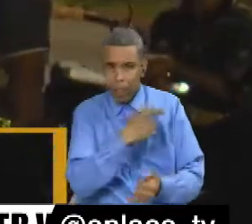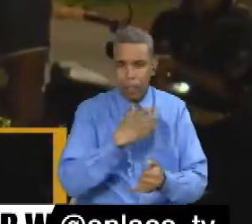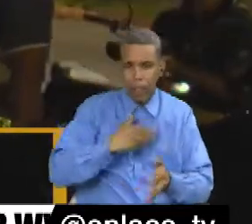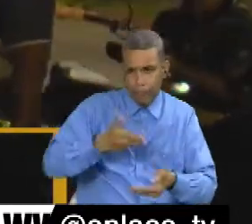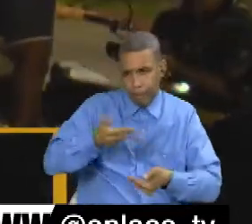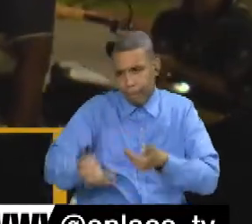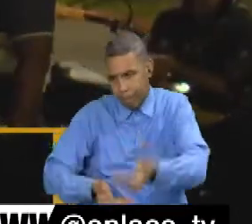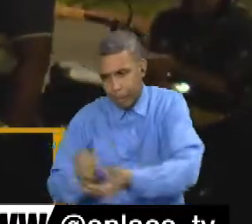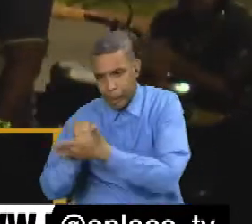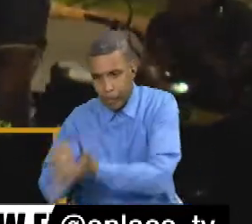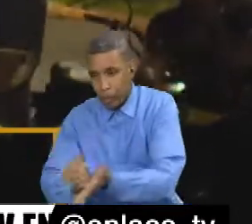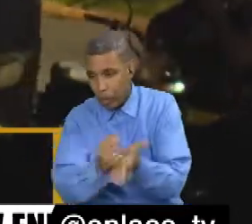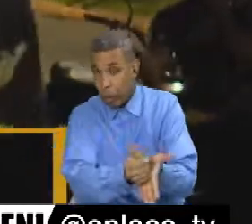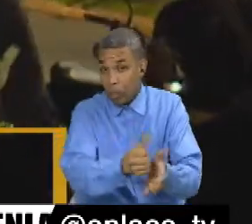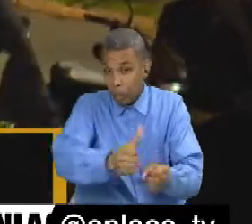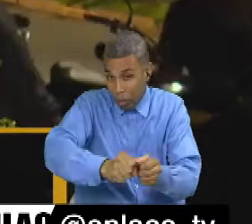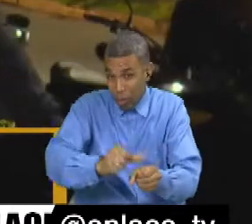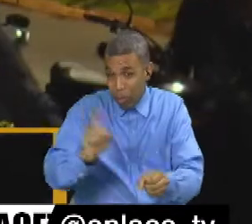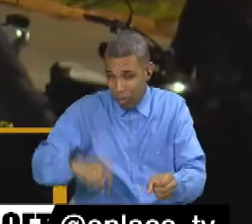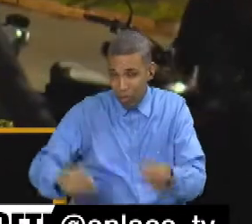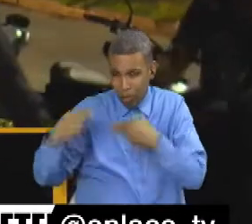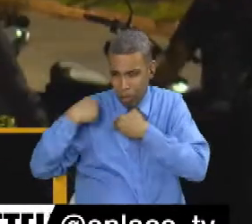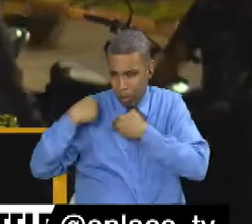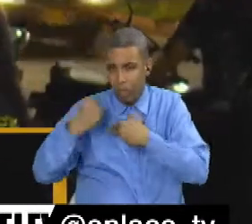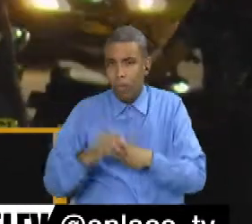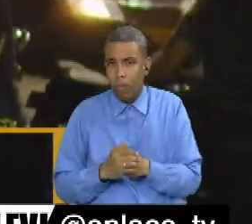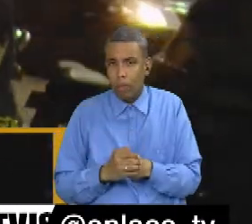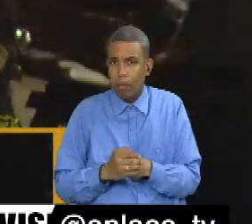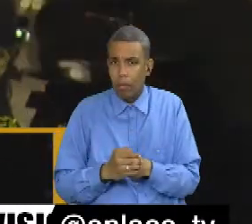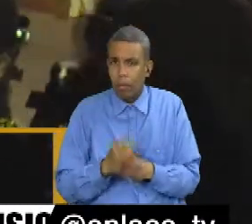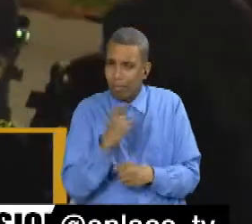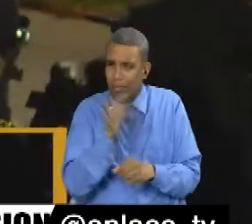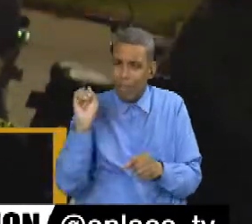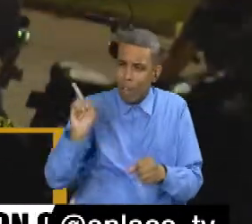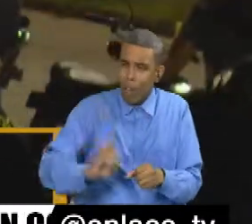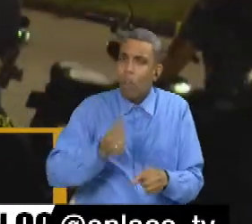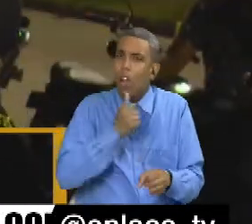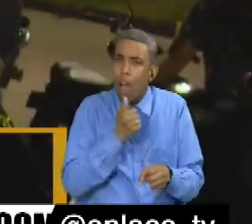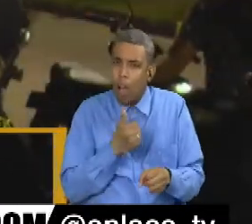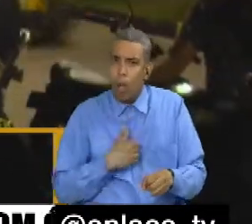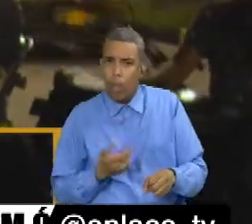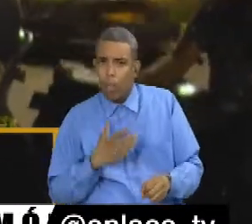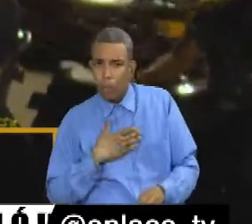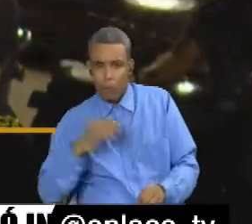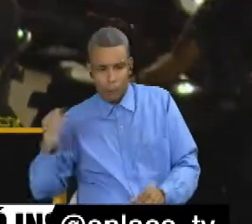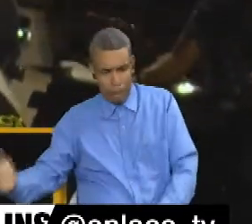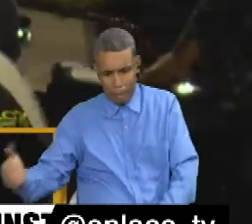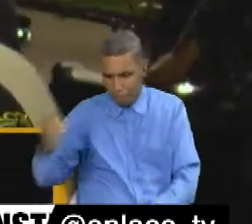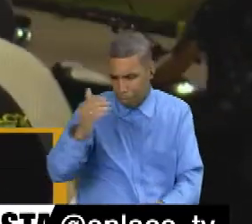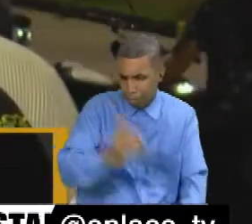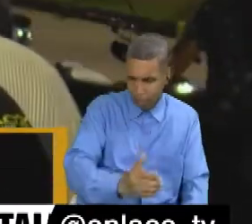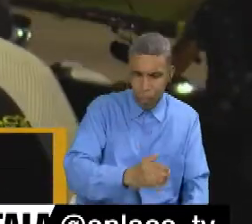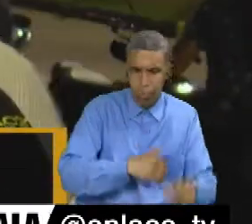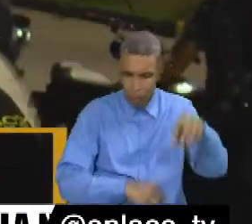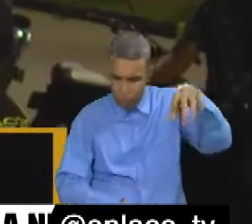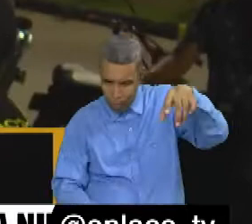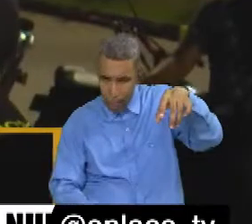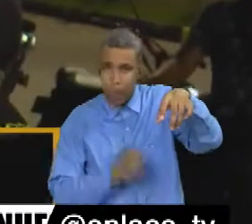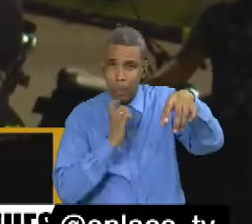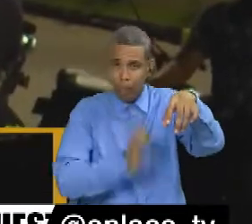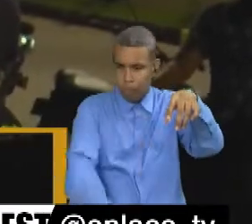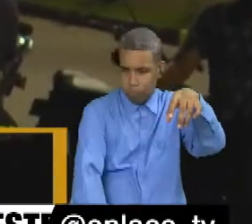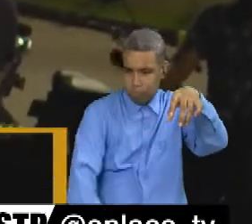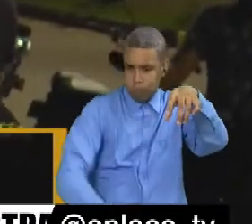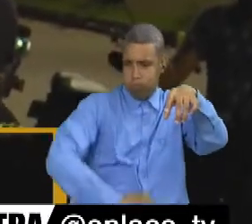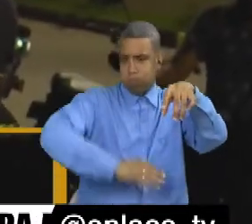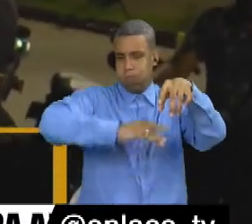contingencia, que el agua, sabemos que ocurrió algo en la planta, que el servicio está deficiente el día de hoy, que necesitamos esto, y el ingeniero